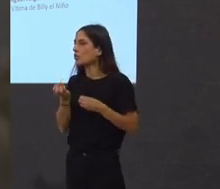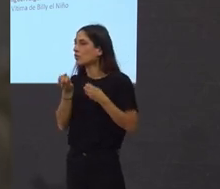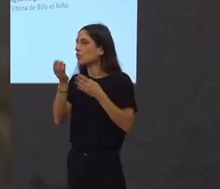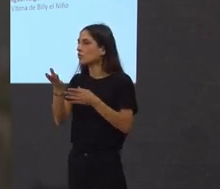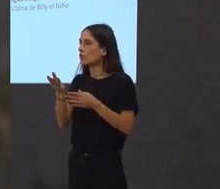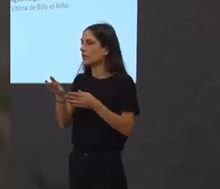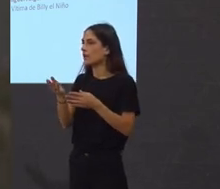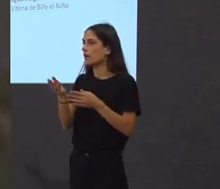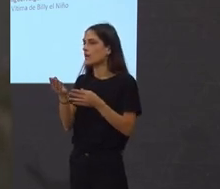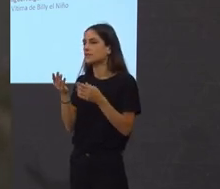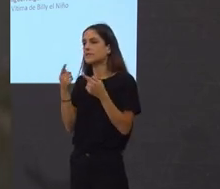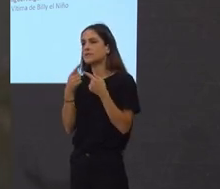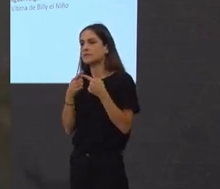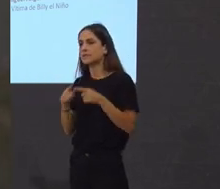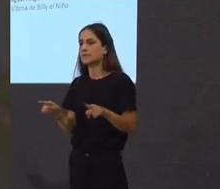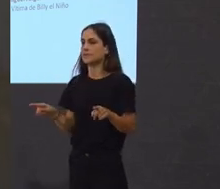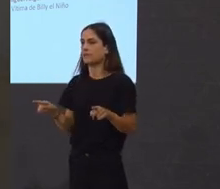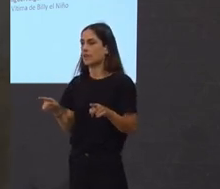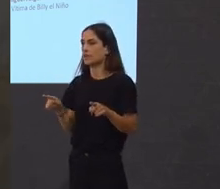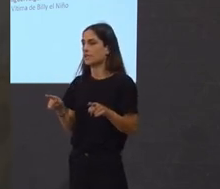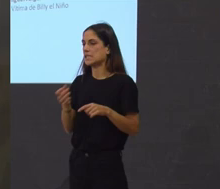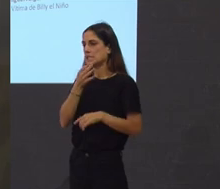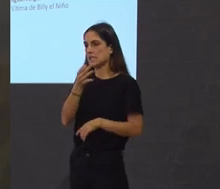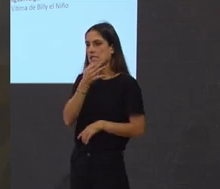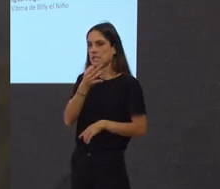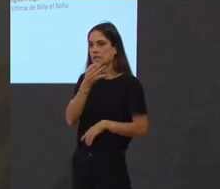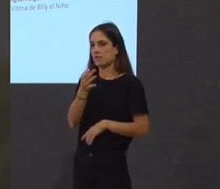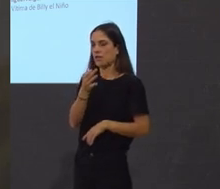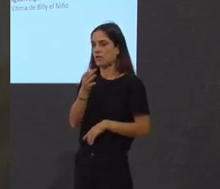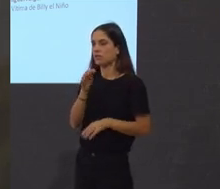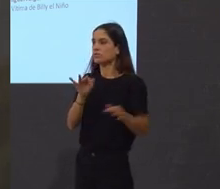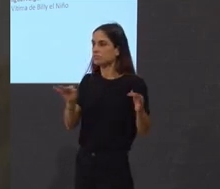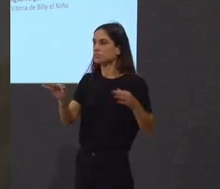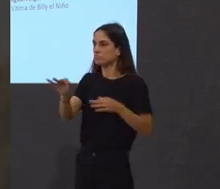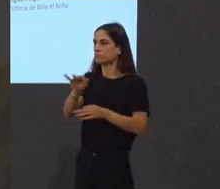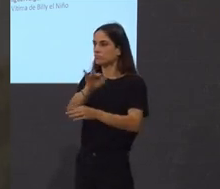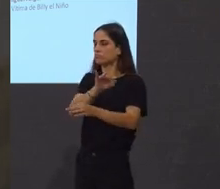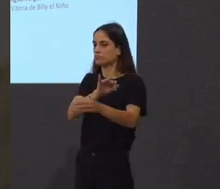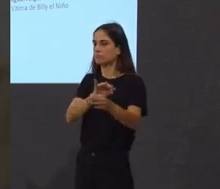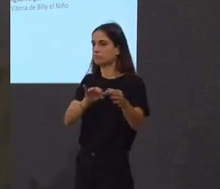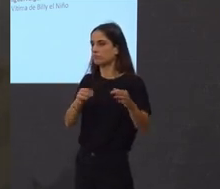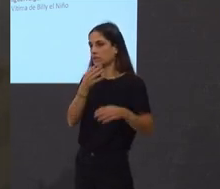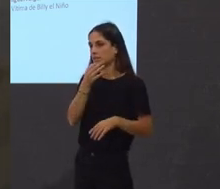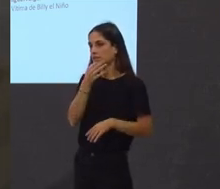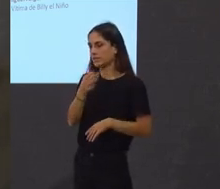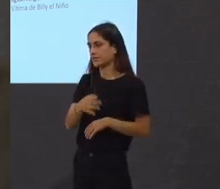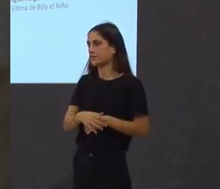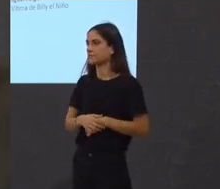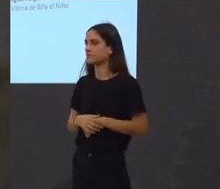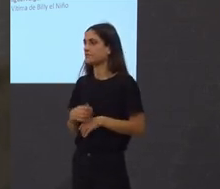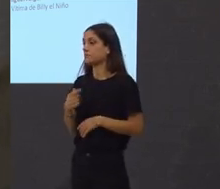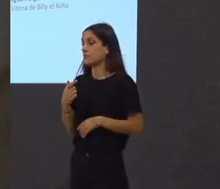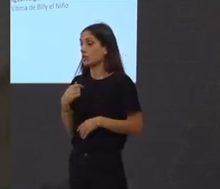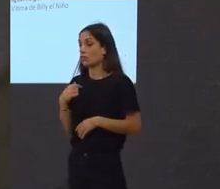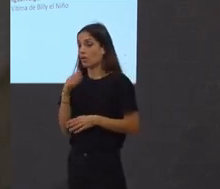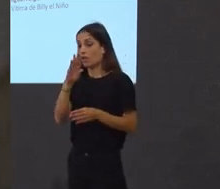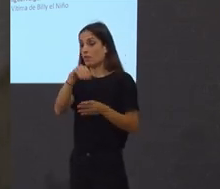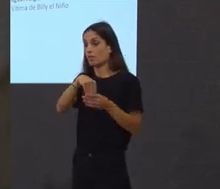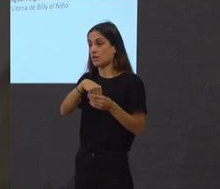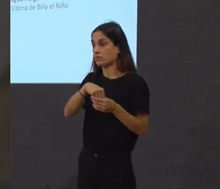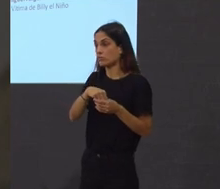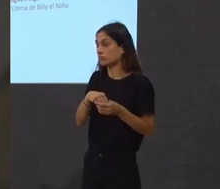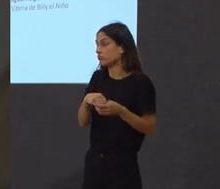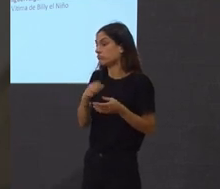en distintas intervenciones a las personas y tal que estamos a mí me metieron ahí pues porque